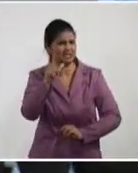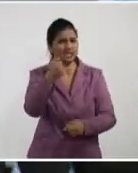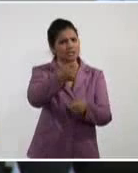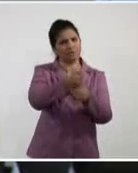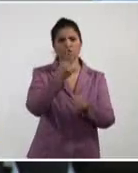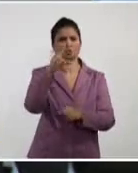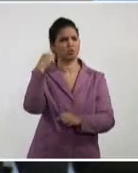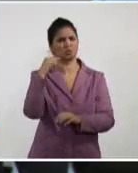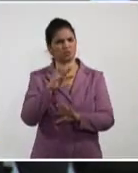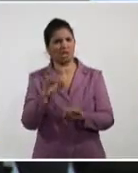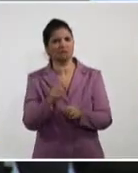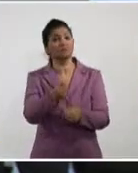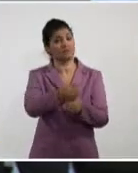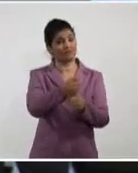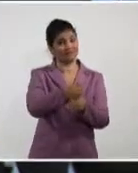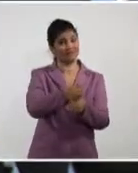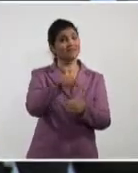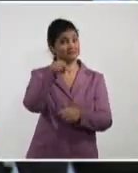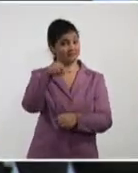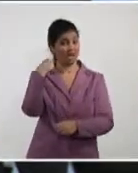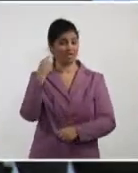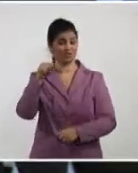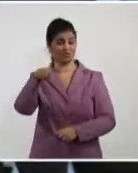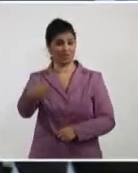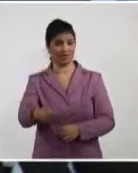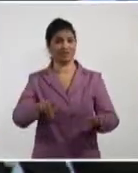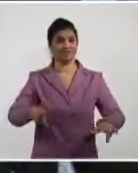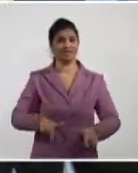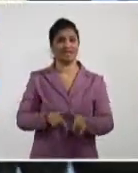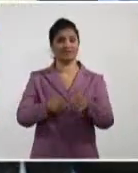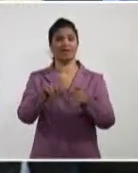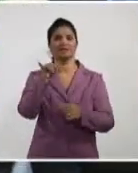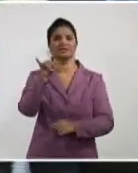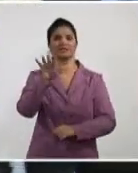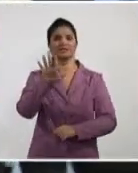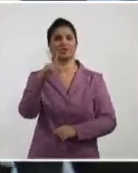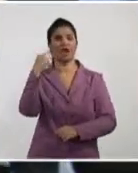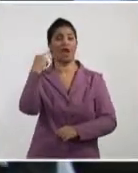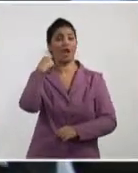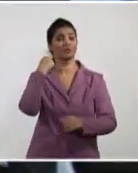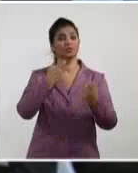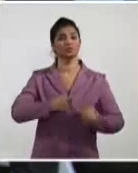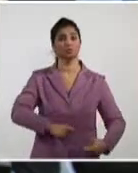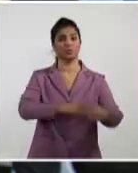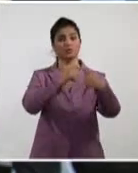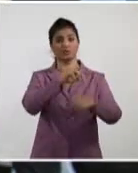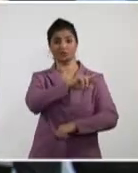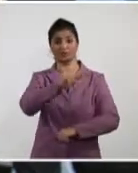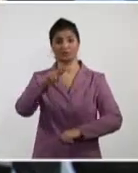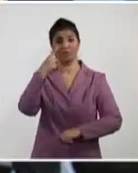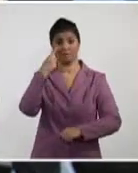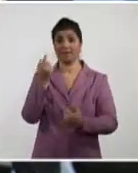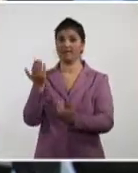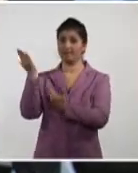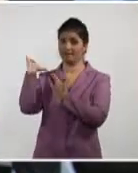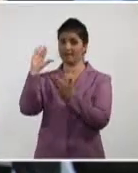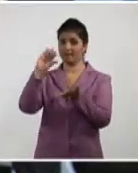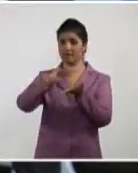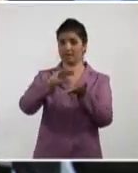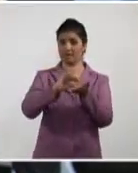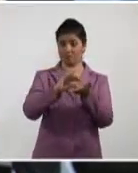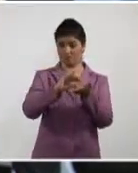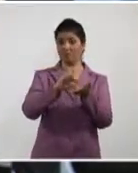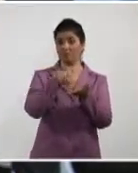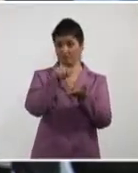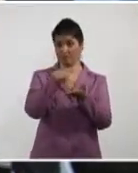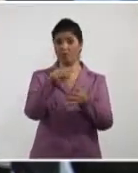regala a nuestro pueblo, en este 65 aniversario del triunfo de la revolución, este título, un libro de un formato pequeño, Una sola